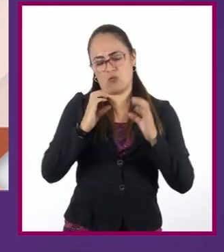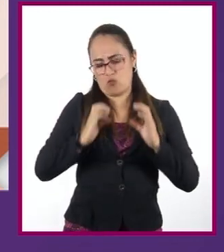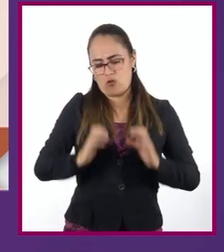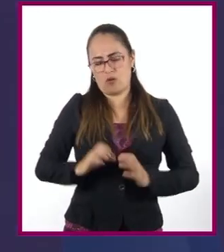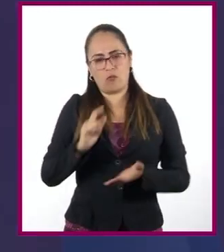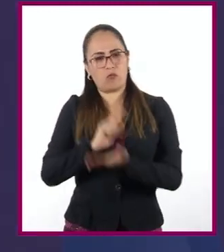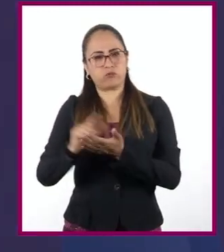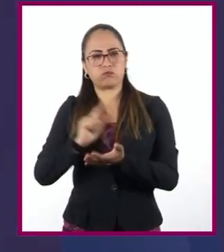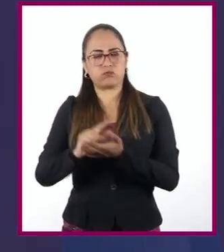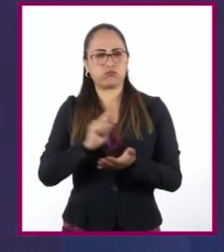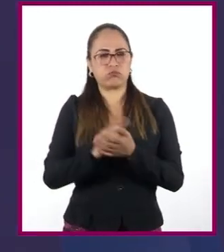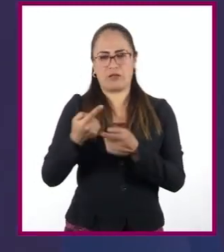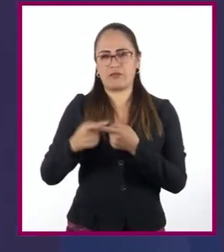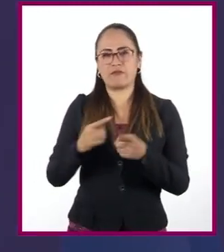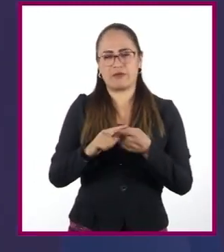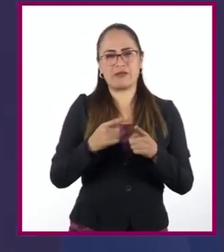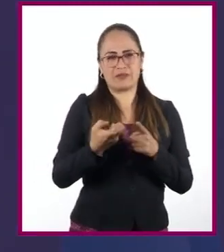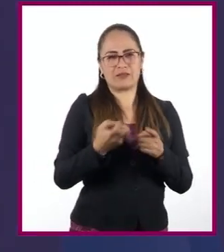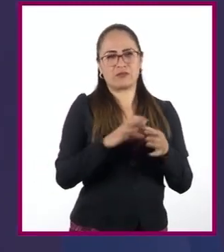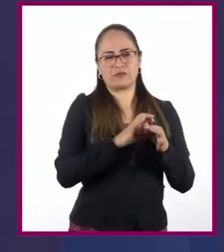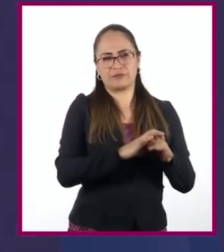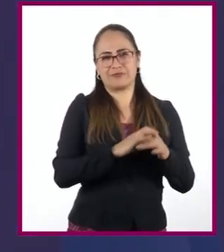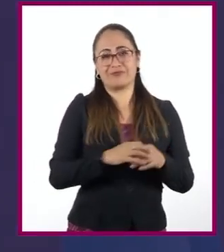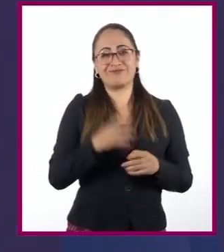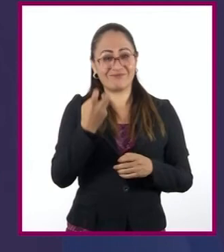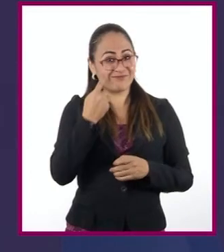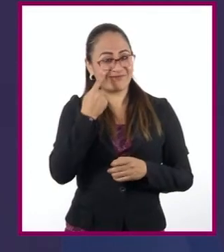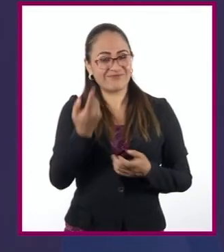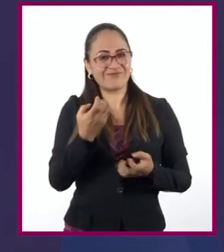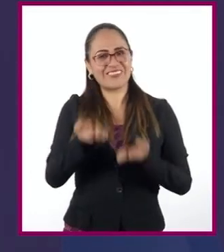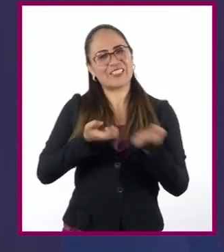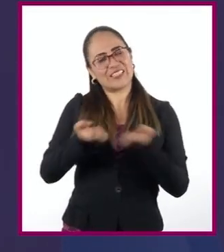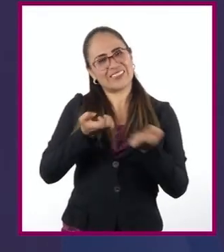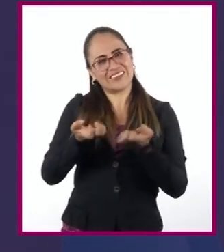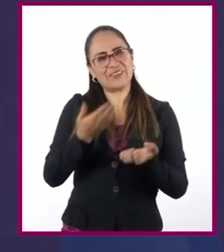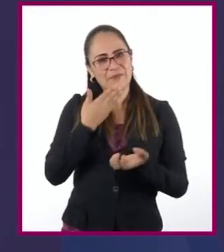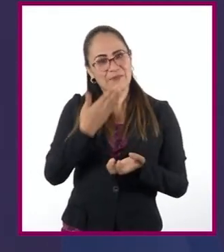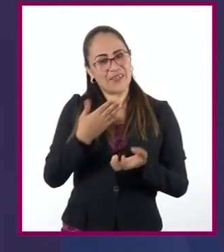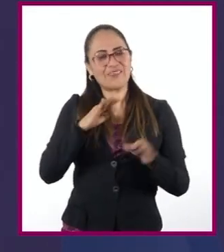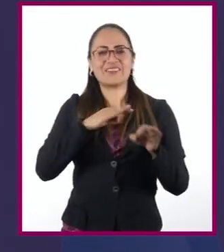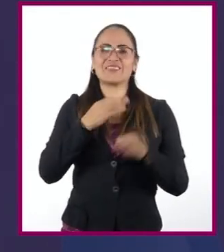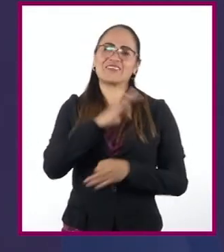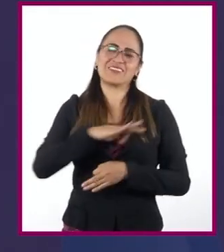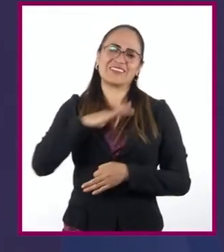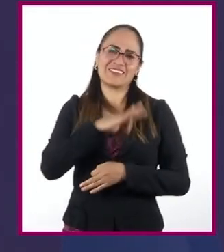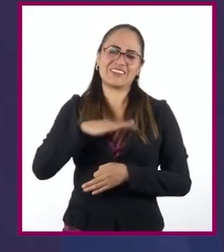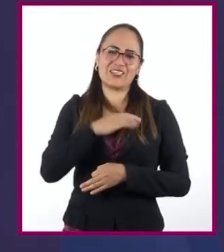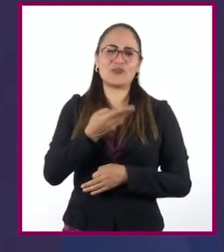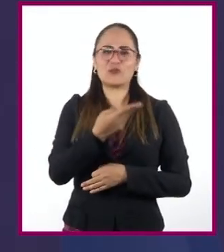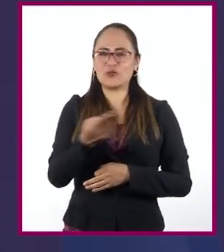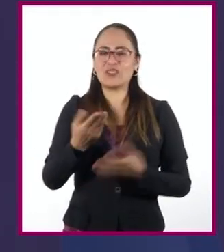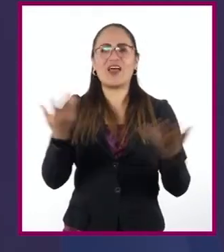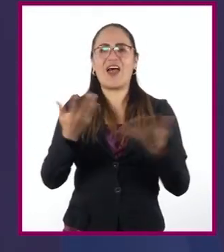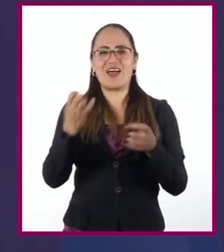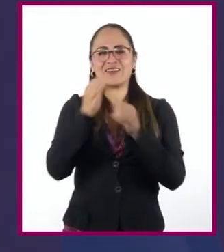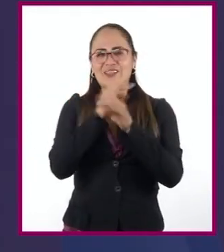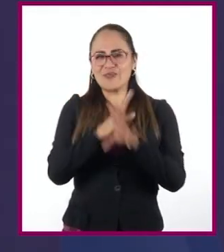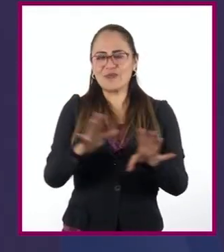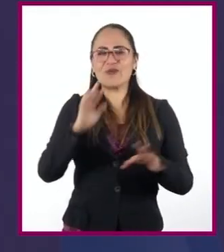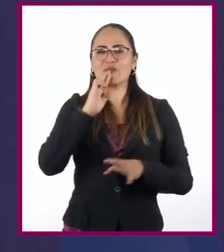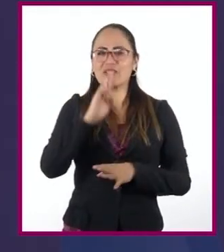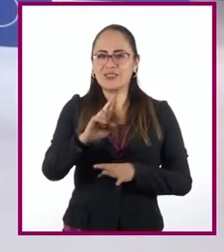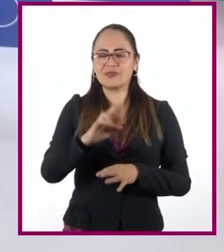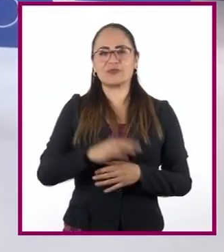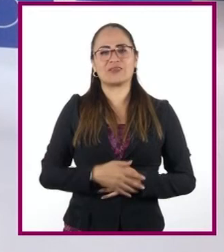personal. ¿Qué les pareció el ejercicio? ¡Felicidades! Ya han elaborado un informe de